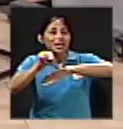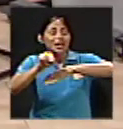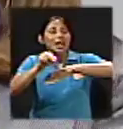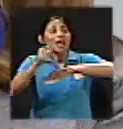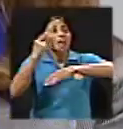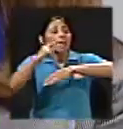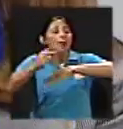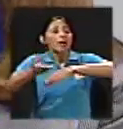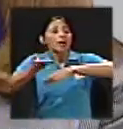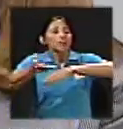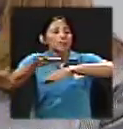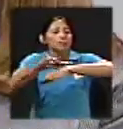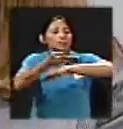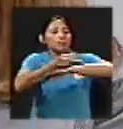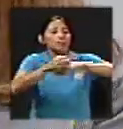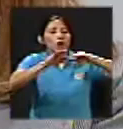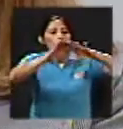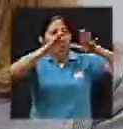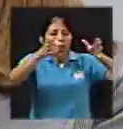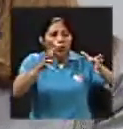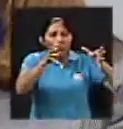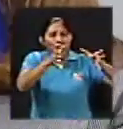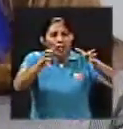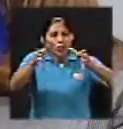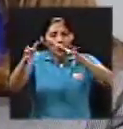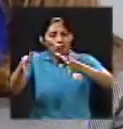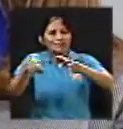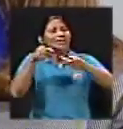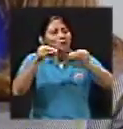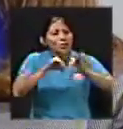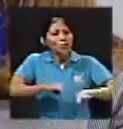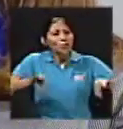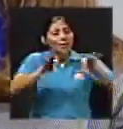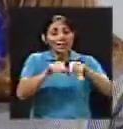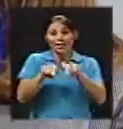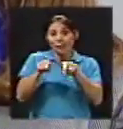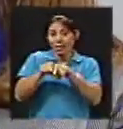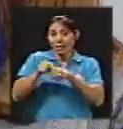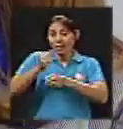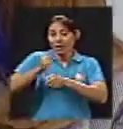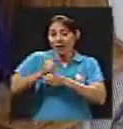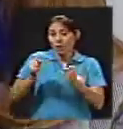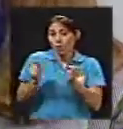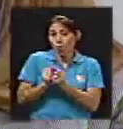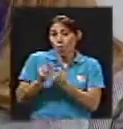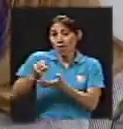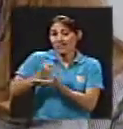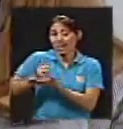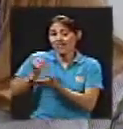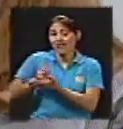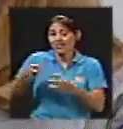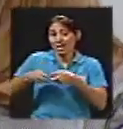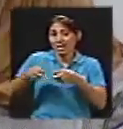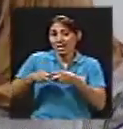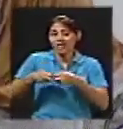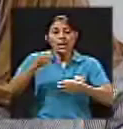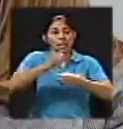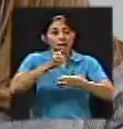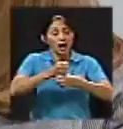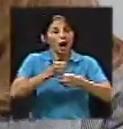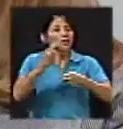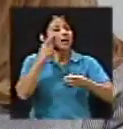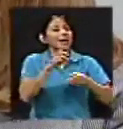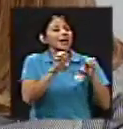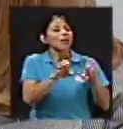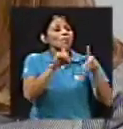país. Trabajar en el mejoramiento de las tarifas eléctricas, trabajar en alinear la educación técnica y la educación universitaria